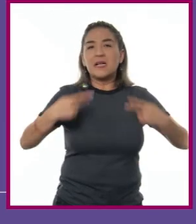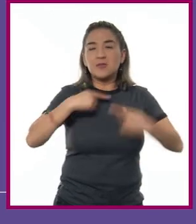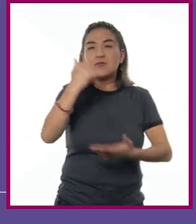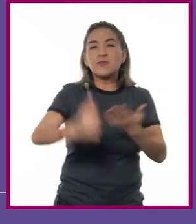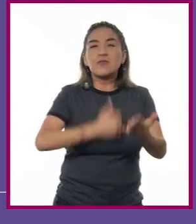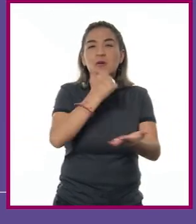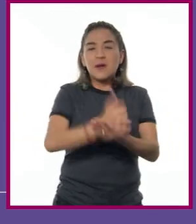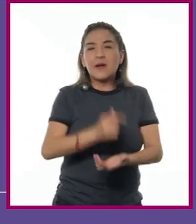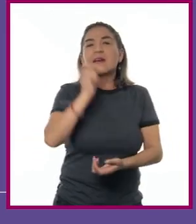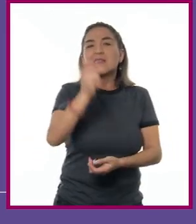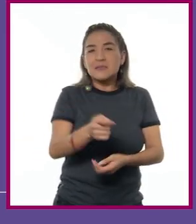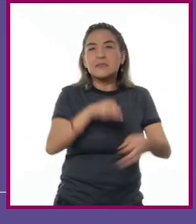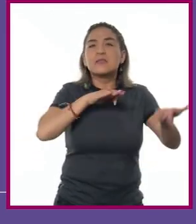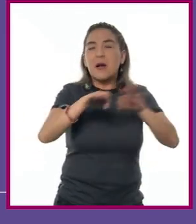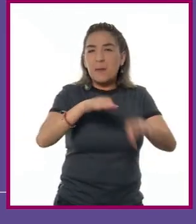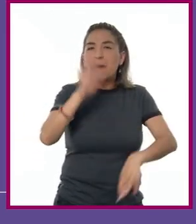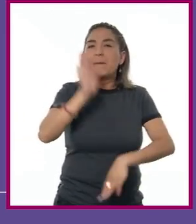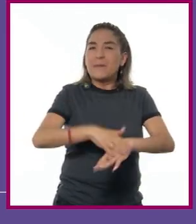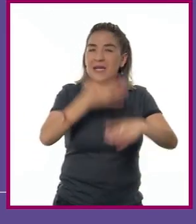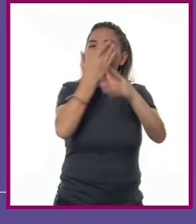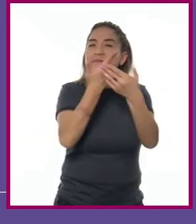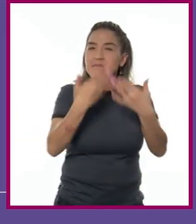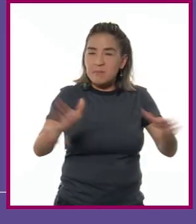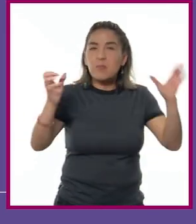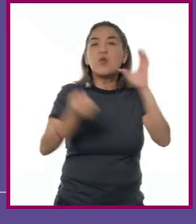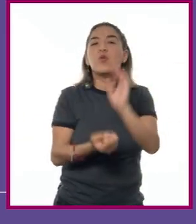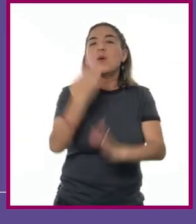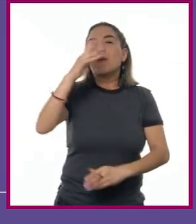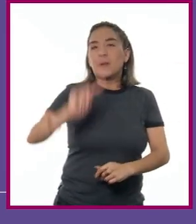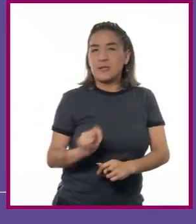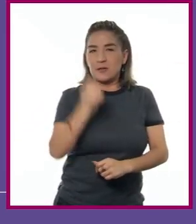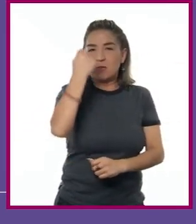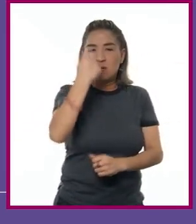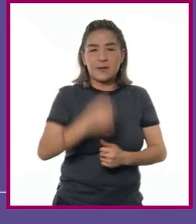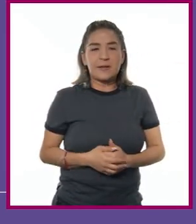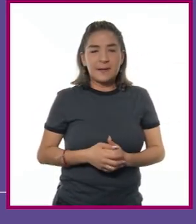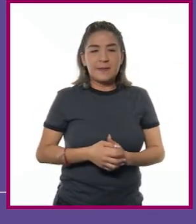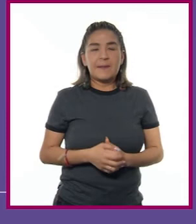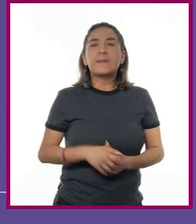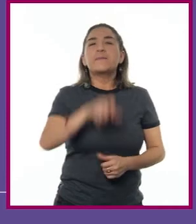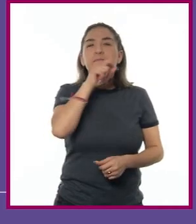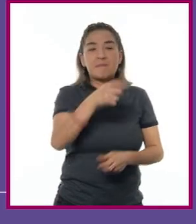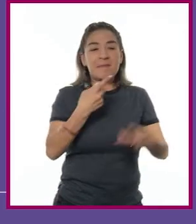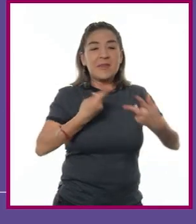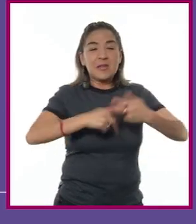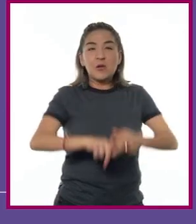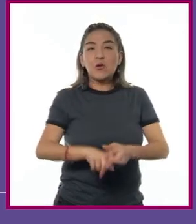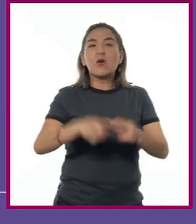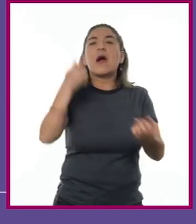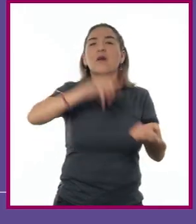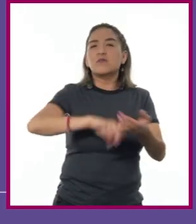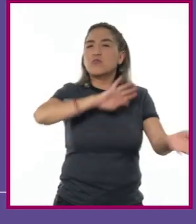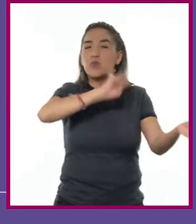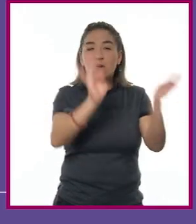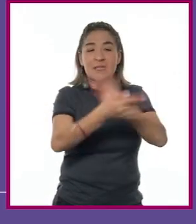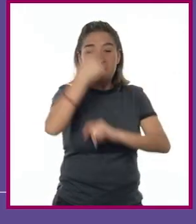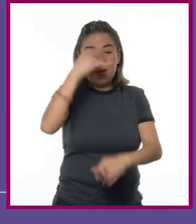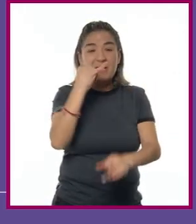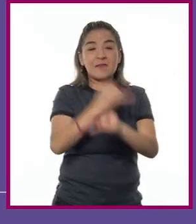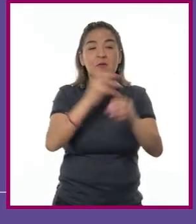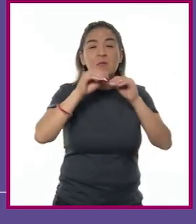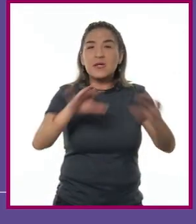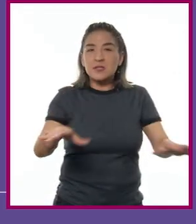un acceso cada vez más abierto a las nuevas tecnologías. Por su parte, la Iniciativa Global para la Transparencia